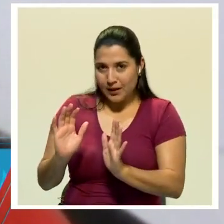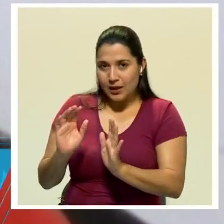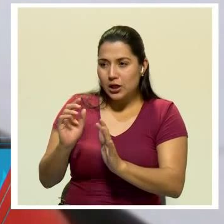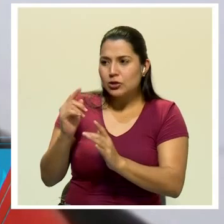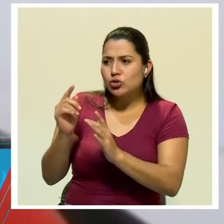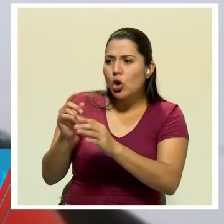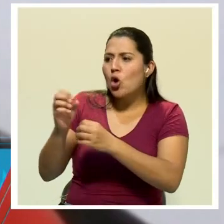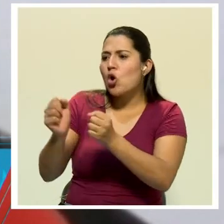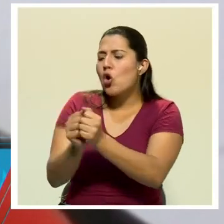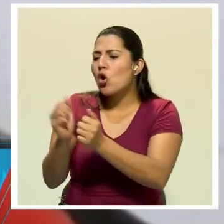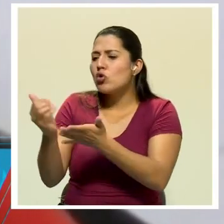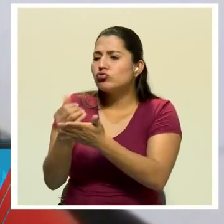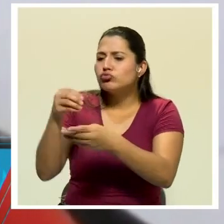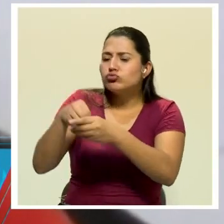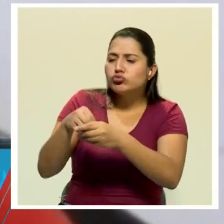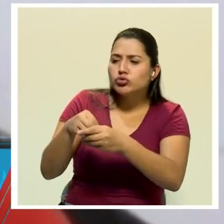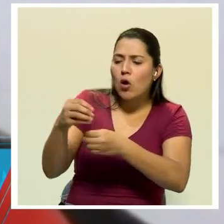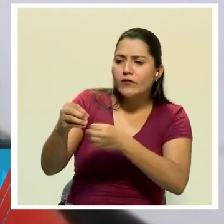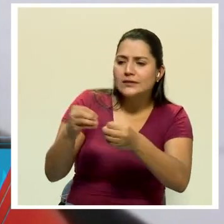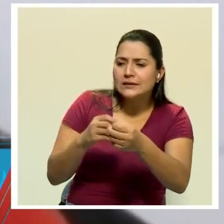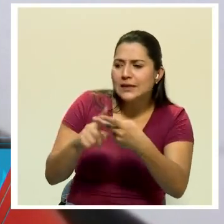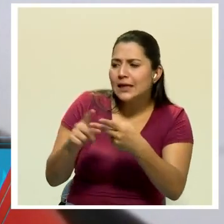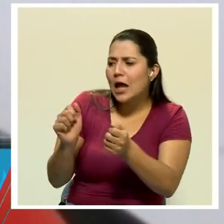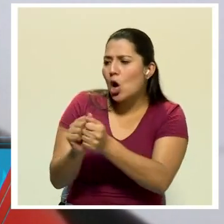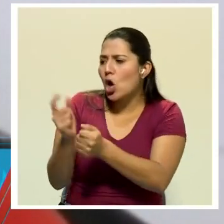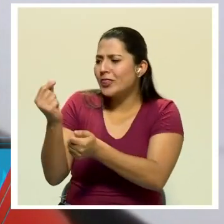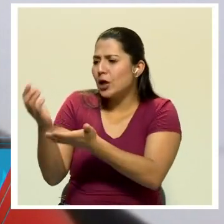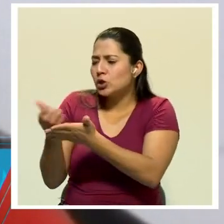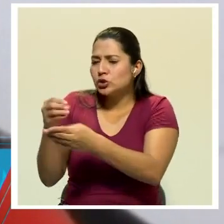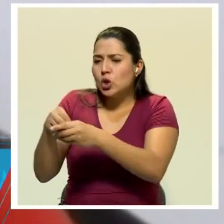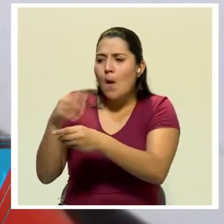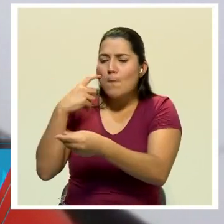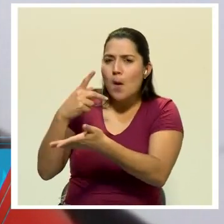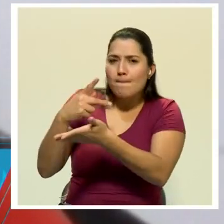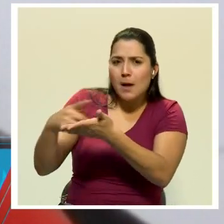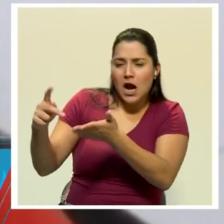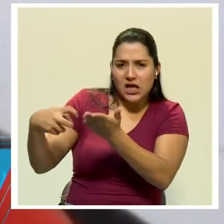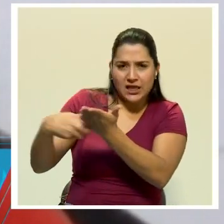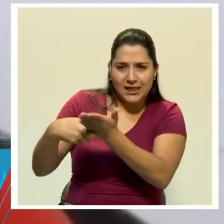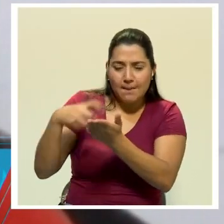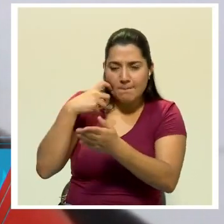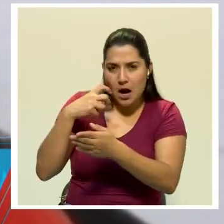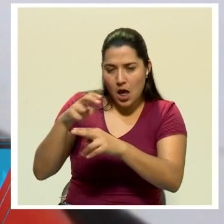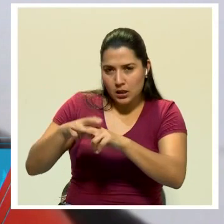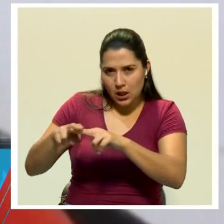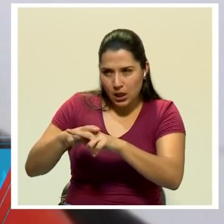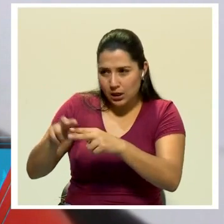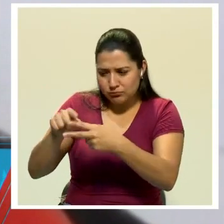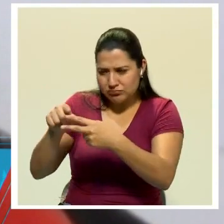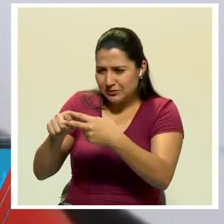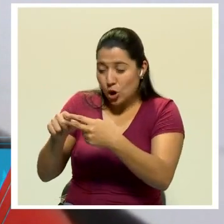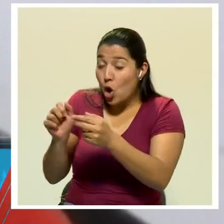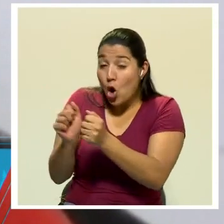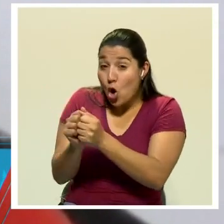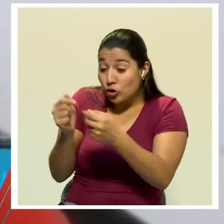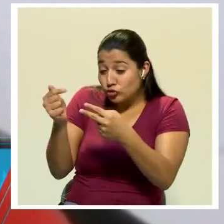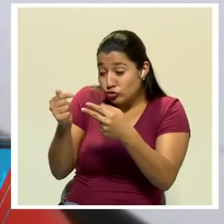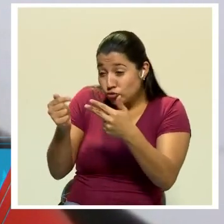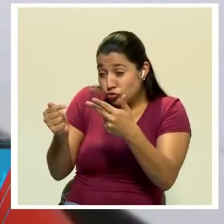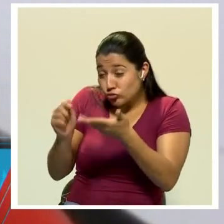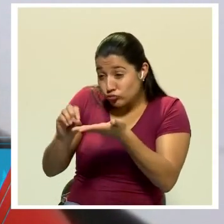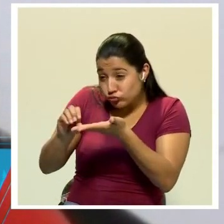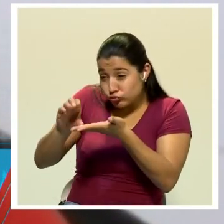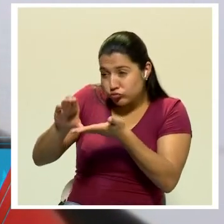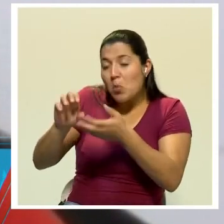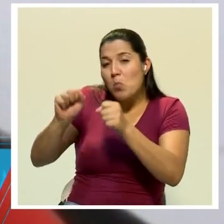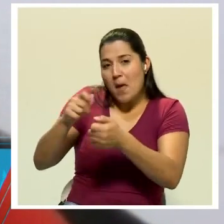hoy, por ejemplo, me estaban dando el dato del subsidio del Metro de México, que son alrededor de